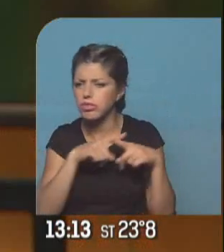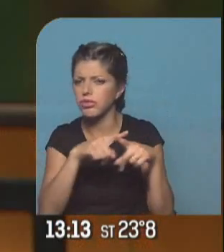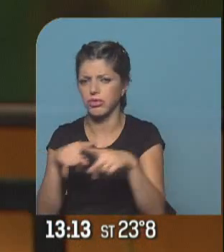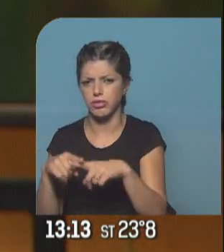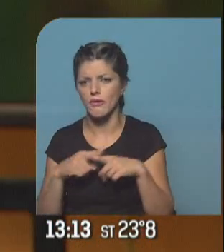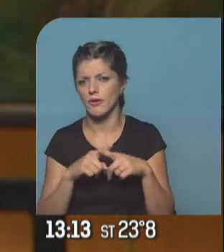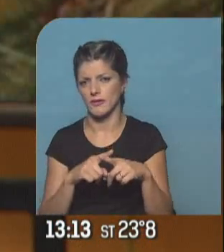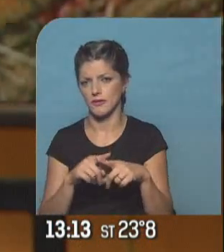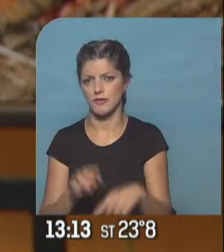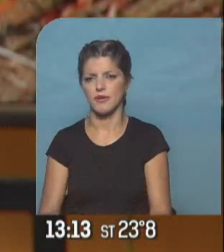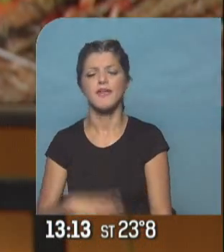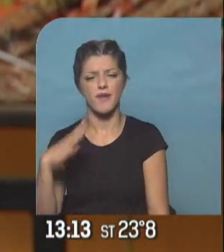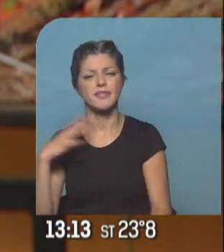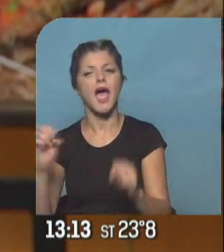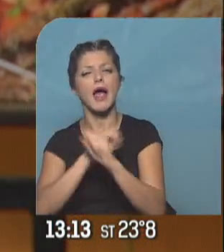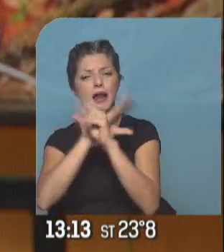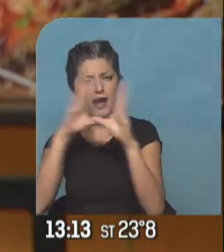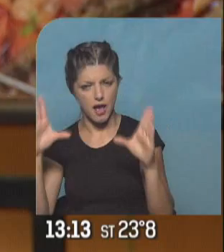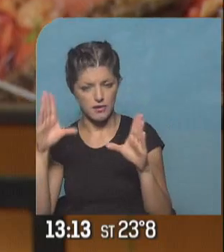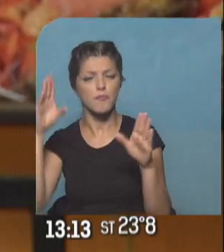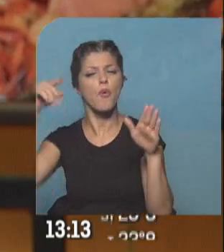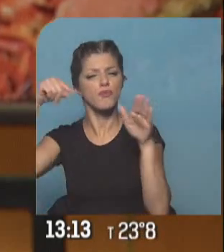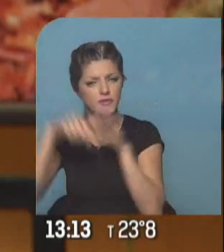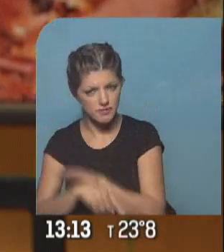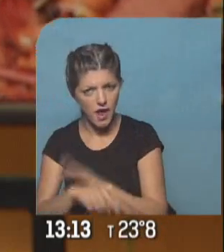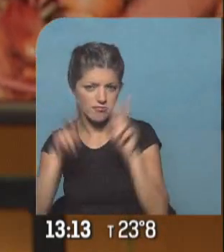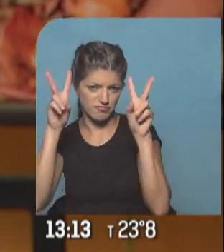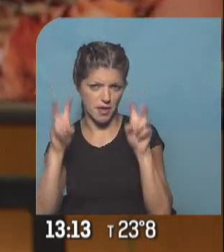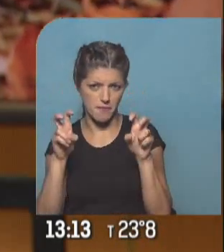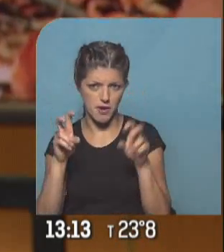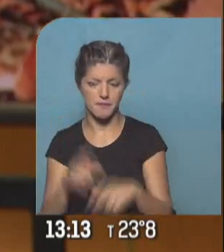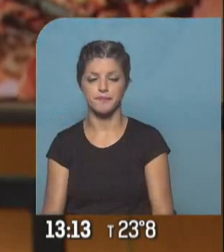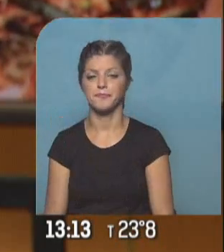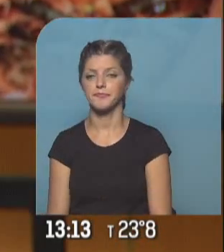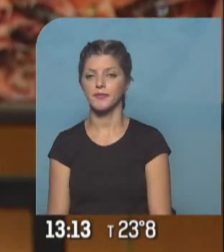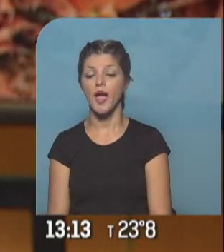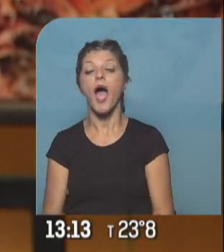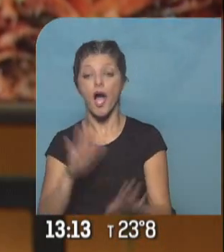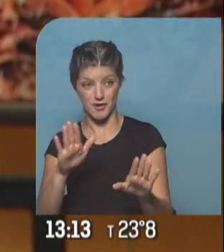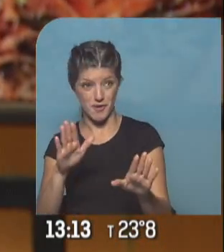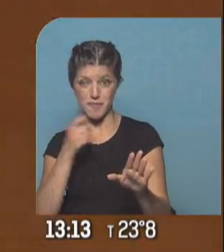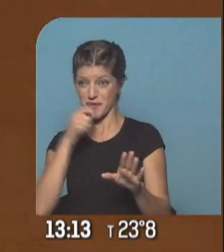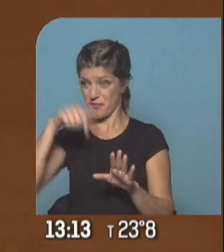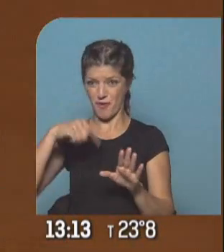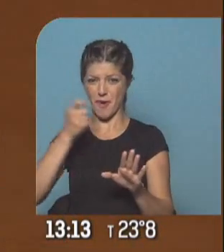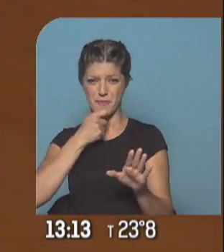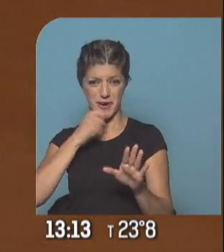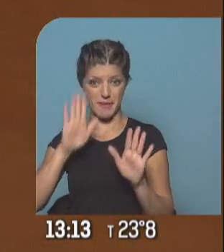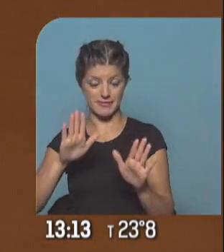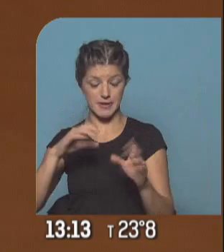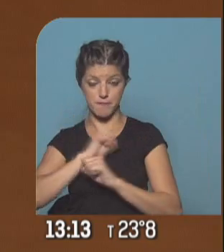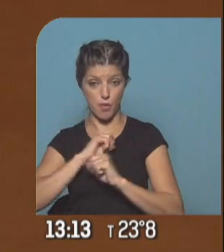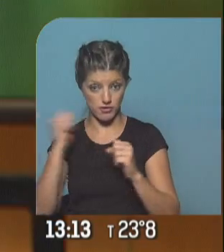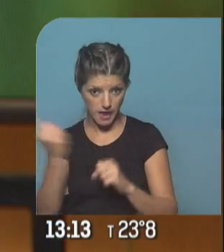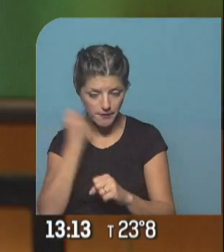de poner en claro o en profundizar, y surge cuando hay problemas así muy muy puntuales. Como los que